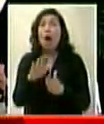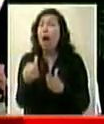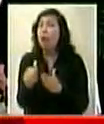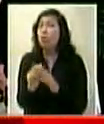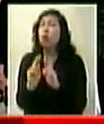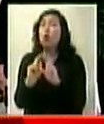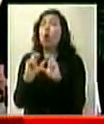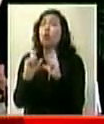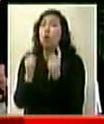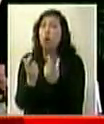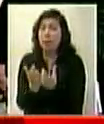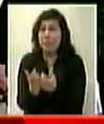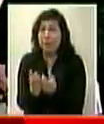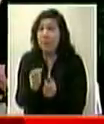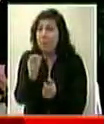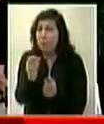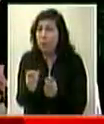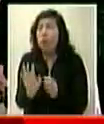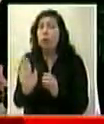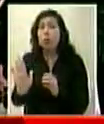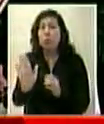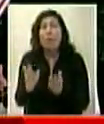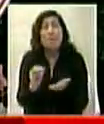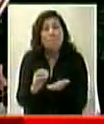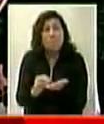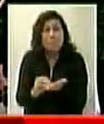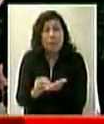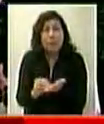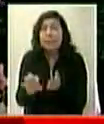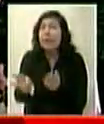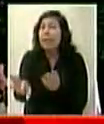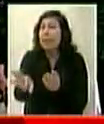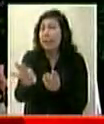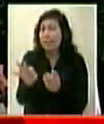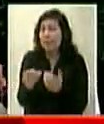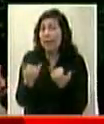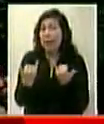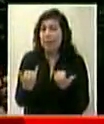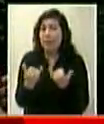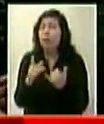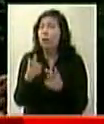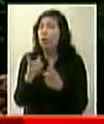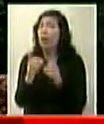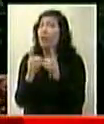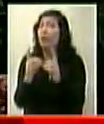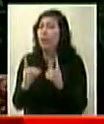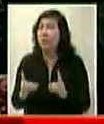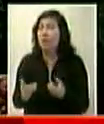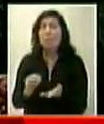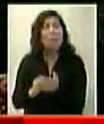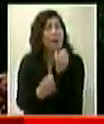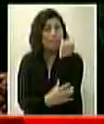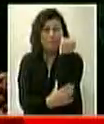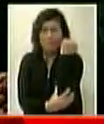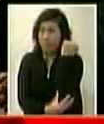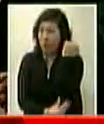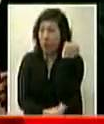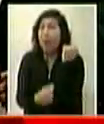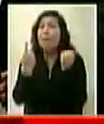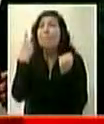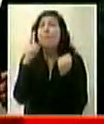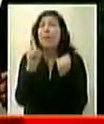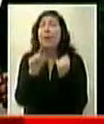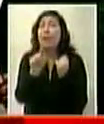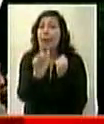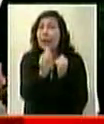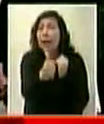los congresistas y particularmente de las zonas donde se ha elegido, digamos, estos distritos de mayor pobreza en el país, para que